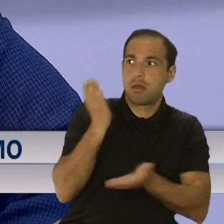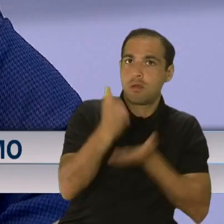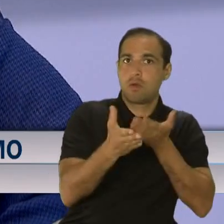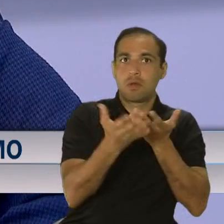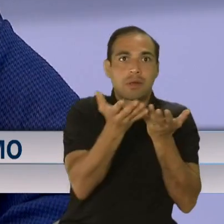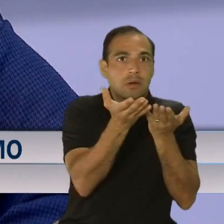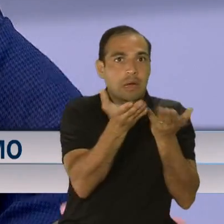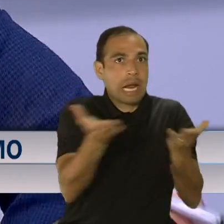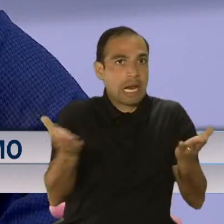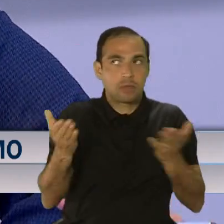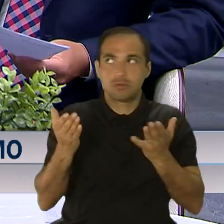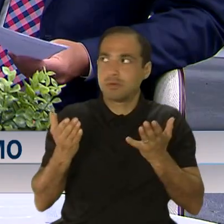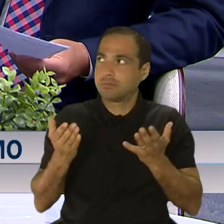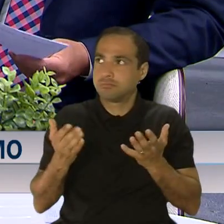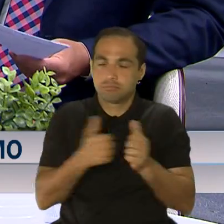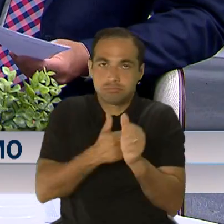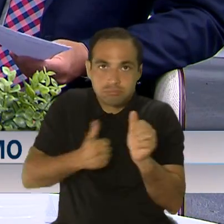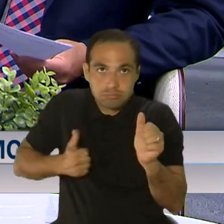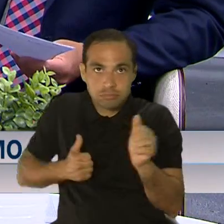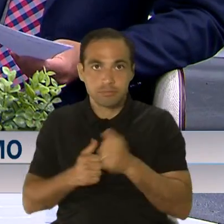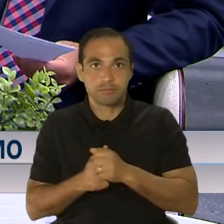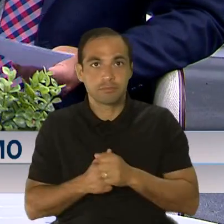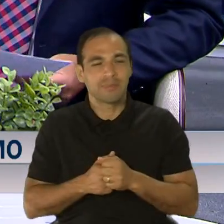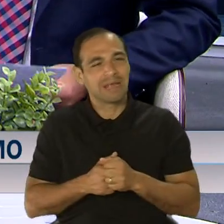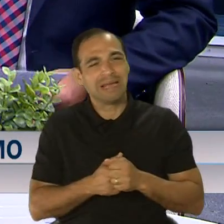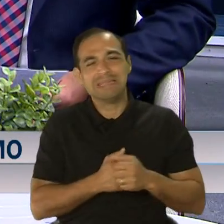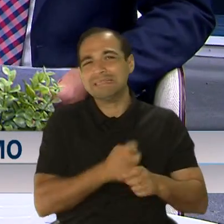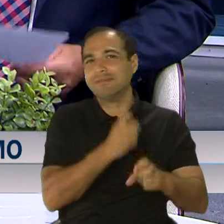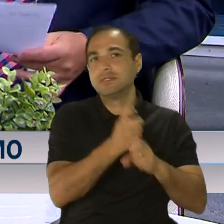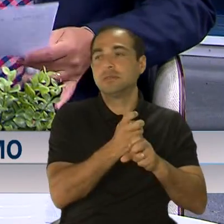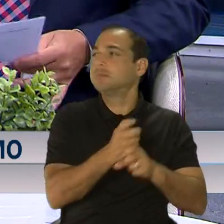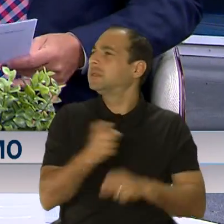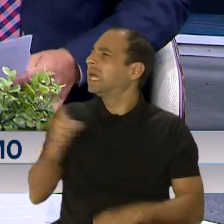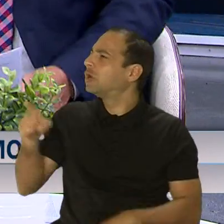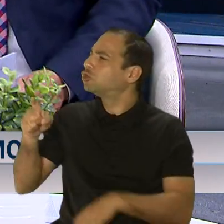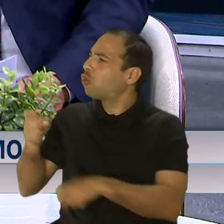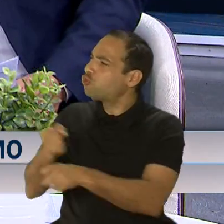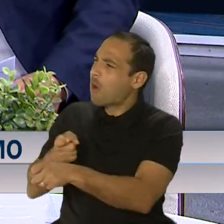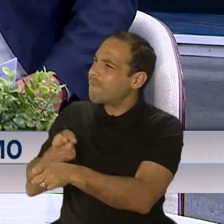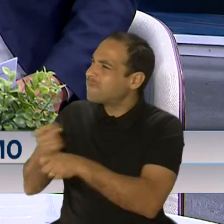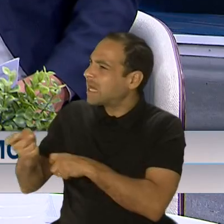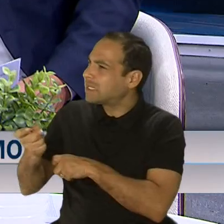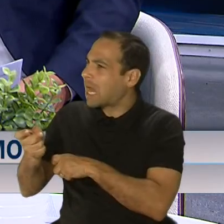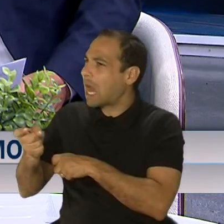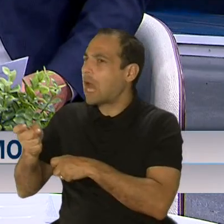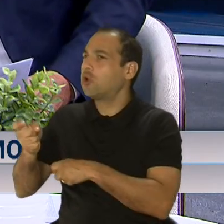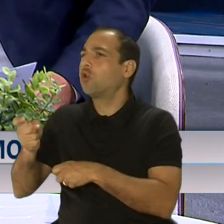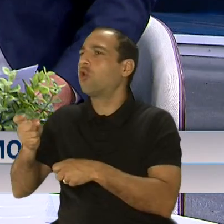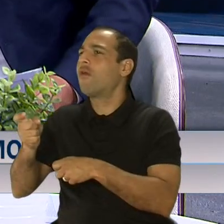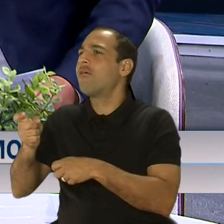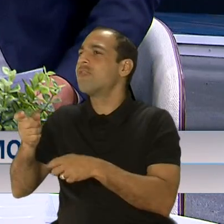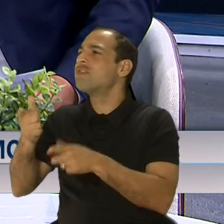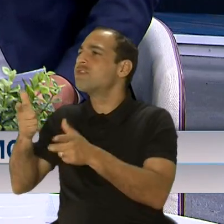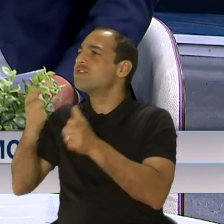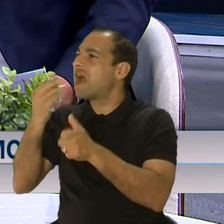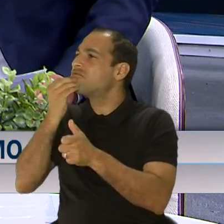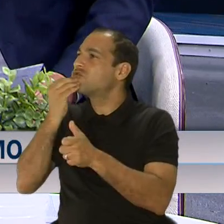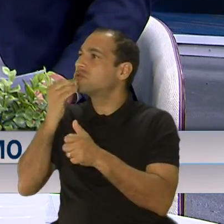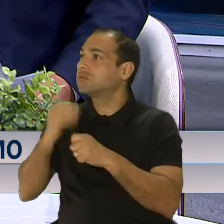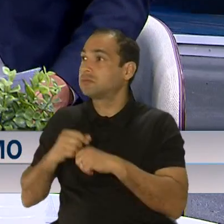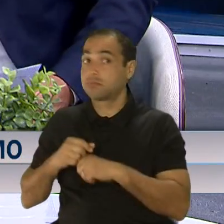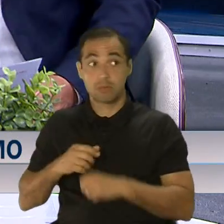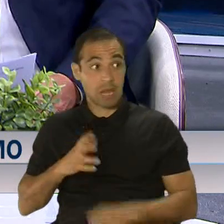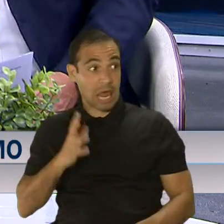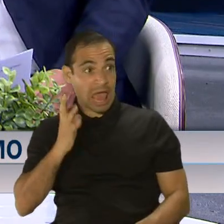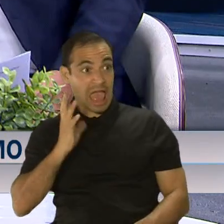bastante oneroso. No afecta mucho entonces a los restaurantes de comida rápida. Ellos como que se ajustan prácticamente a eso. Bueno, porque el combo que era a $5.99